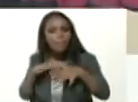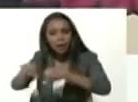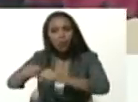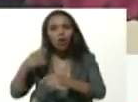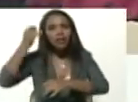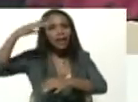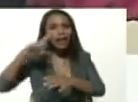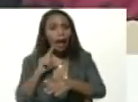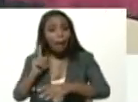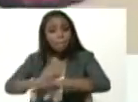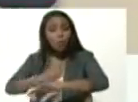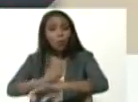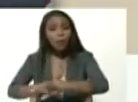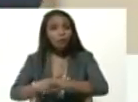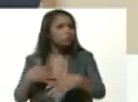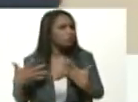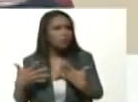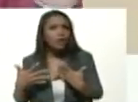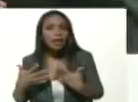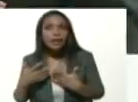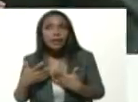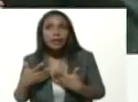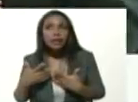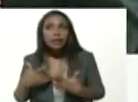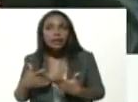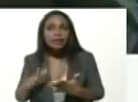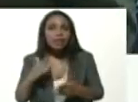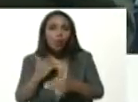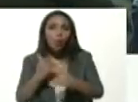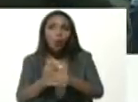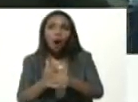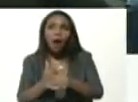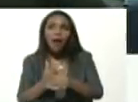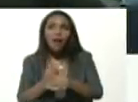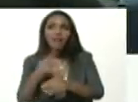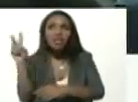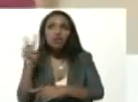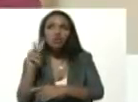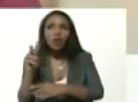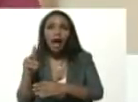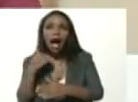llegado el momento de descuadernar Venezuela.